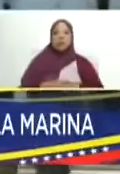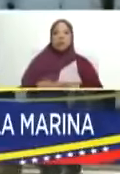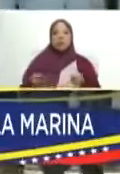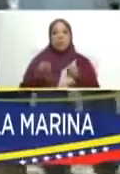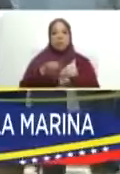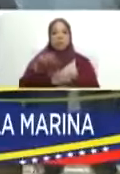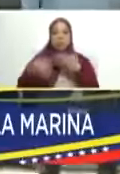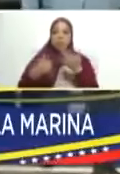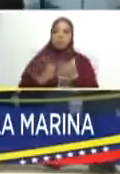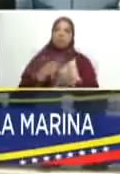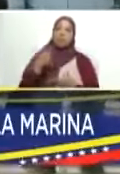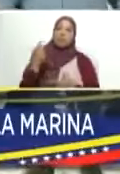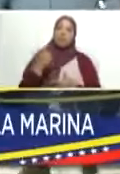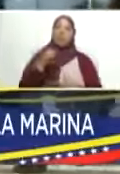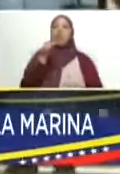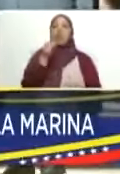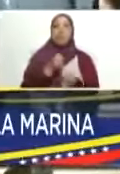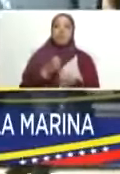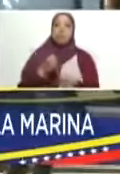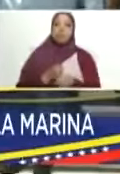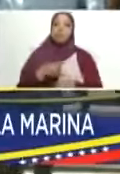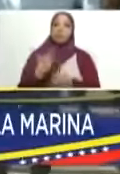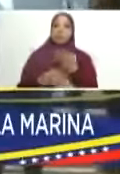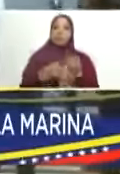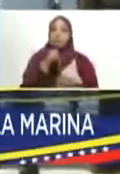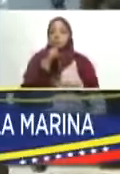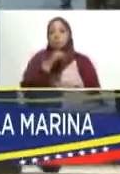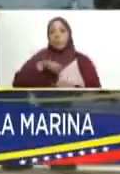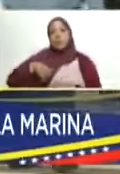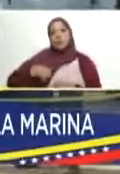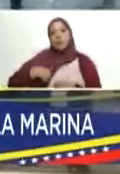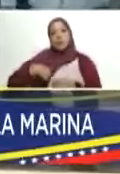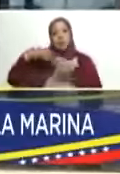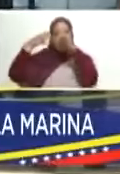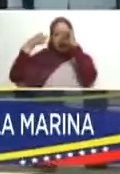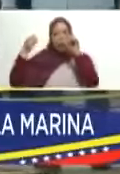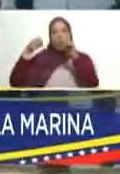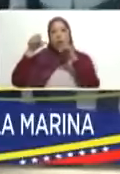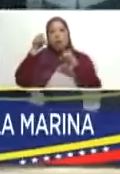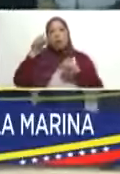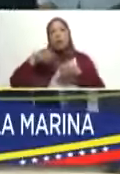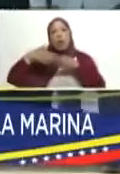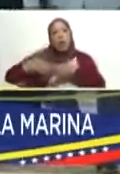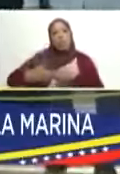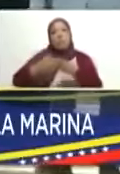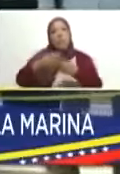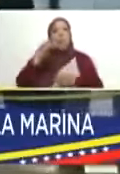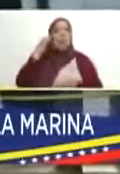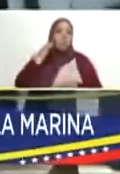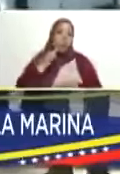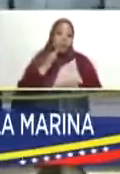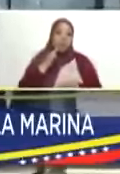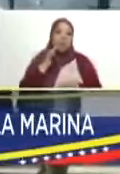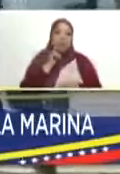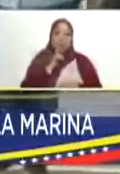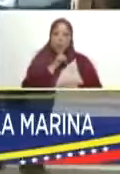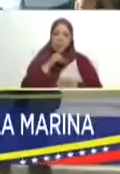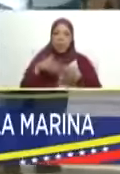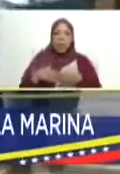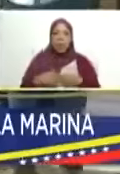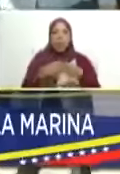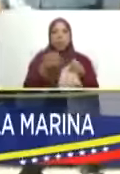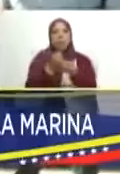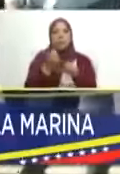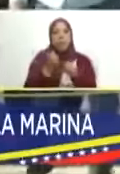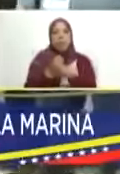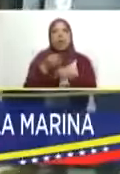de la Infantería de Marina, la proa de nuestro embajador sin frontera, el buque escuela Simón Bolívar con el mástil, y también tenemos la